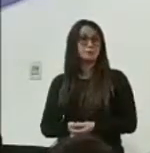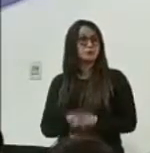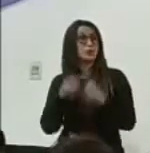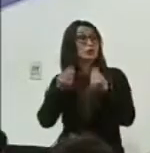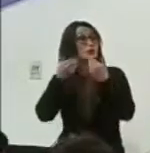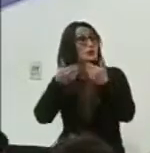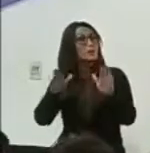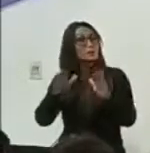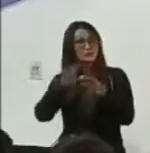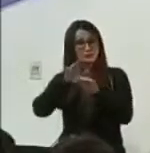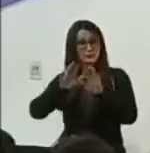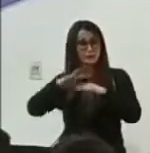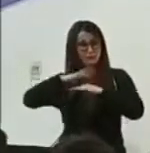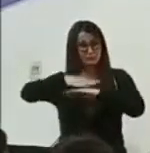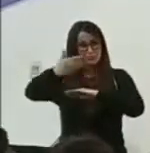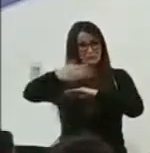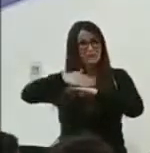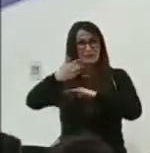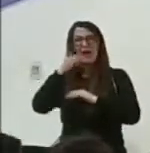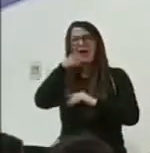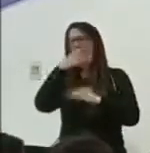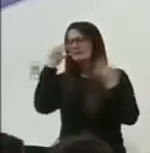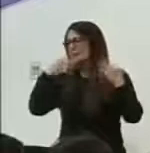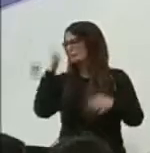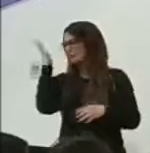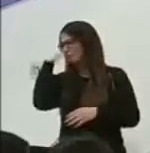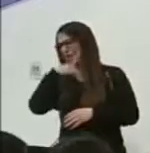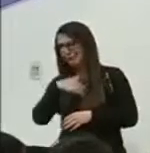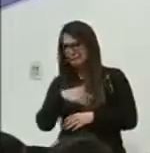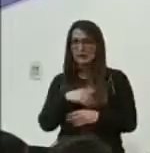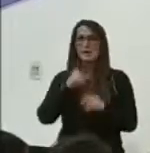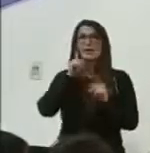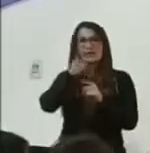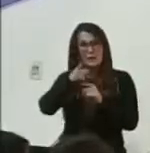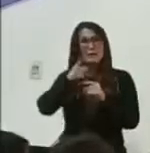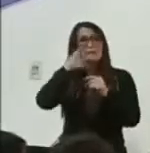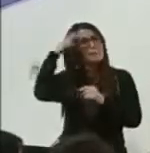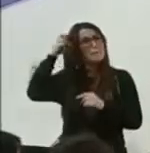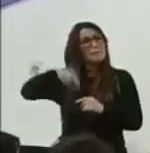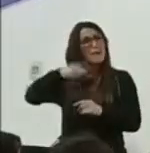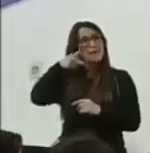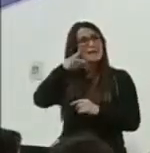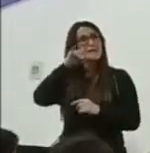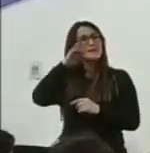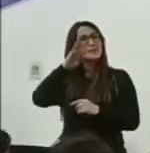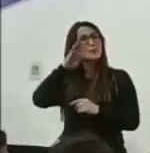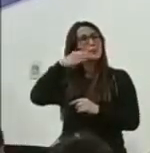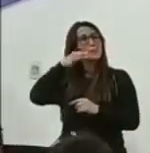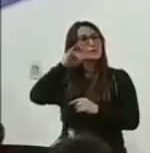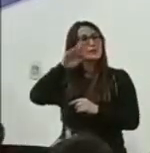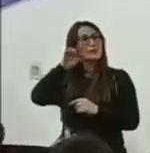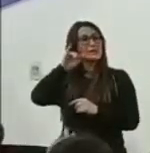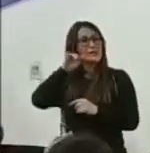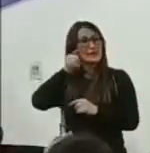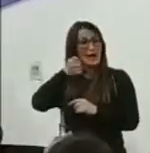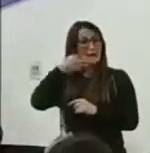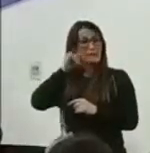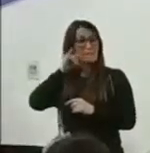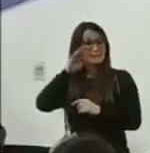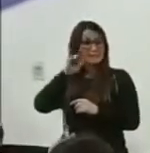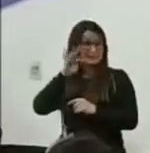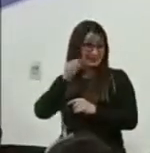Cuando empezó el Ceibal, no van a poder. Cuando empezó el Plan Ibirapitá, que la gente iba a cortar la carne encima de la tableta.